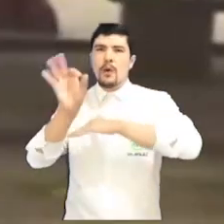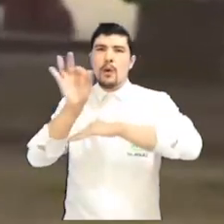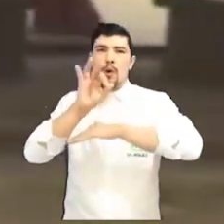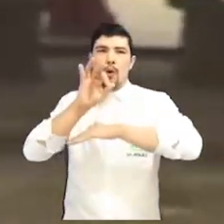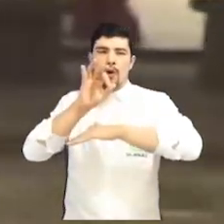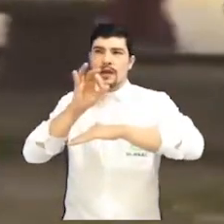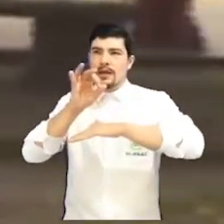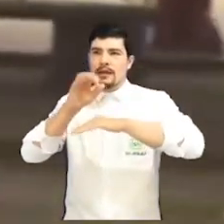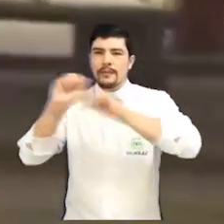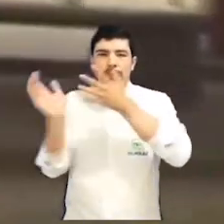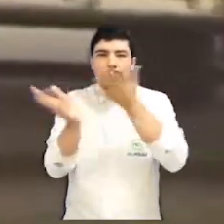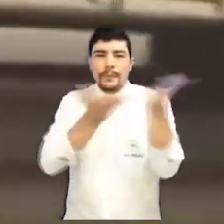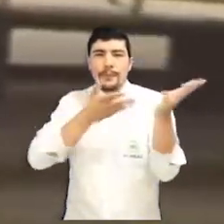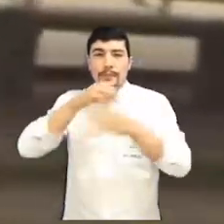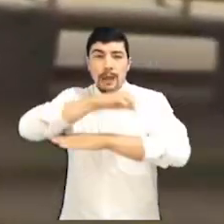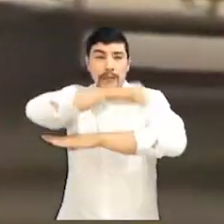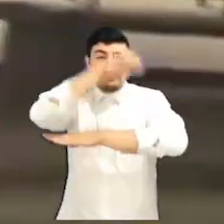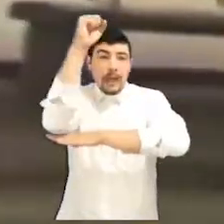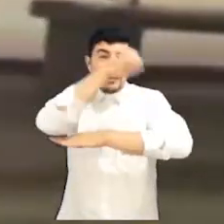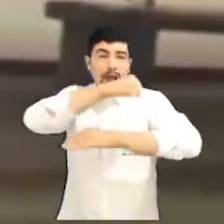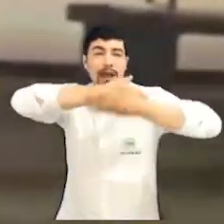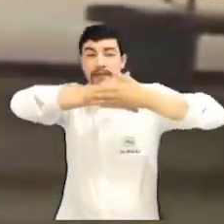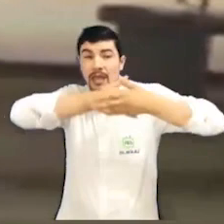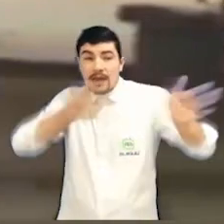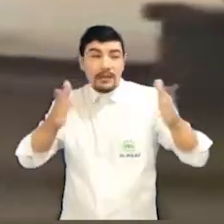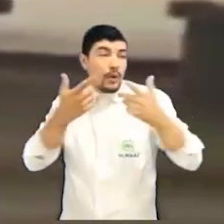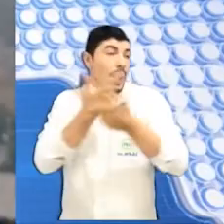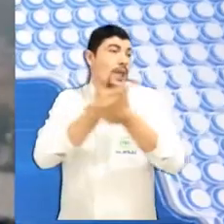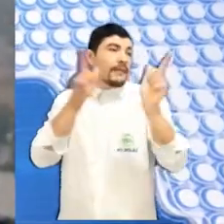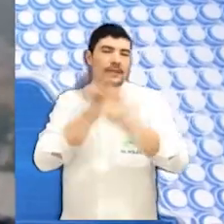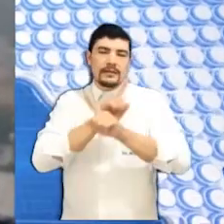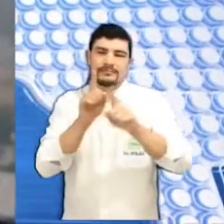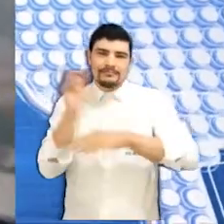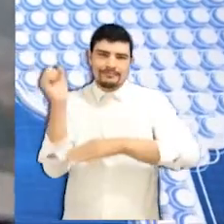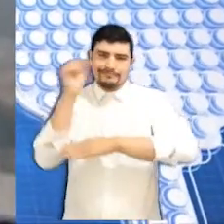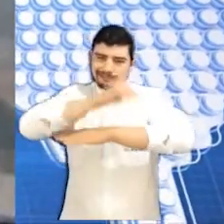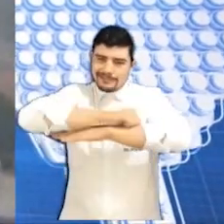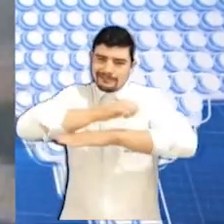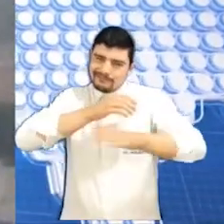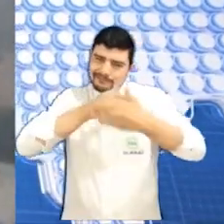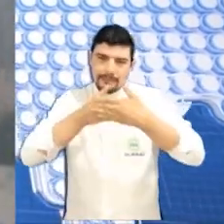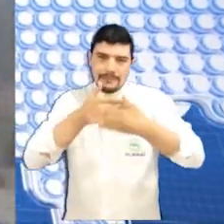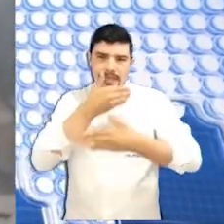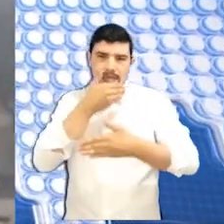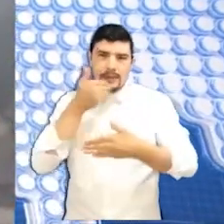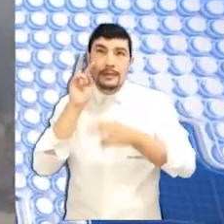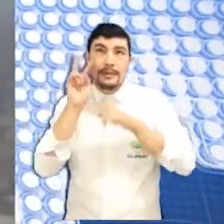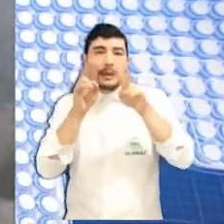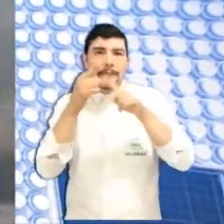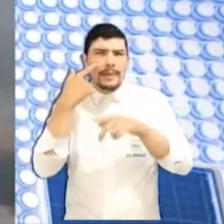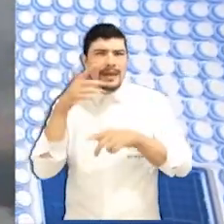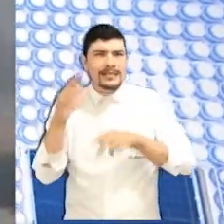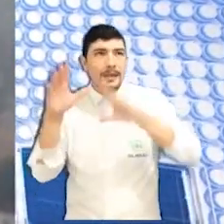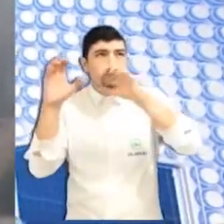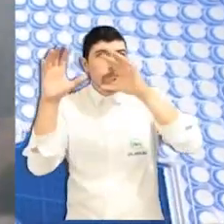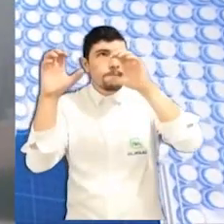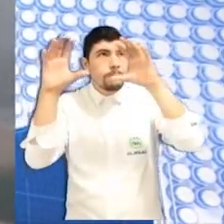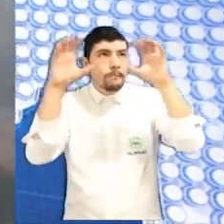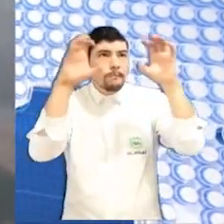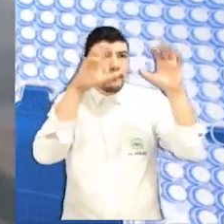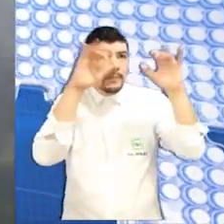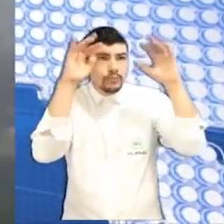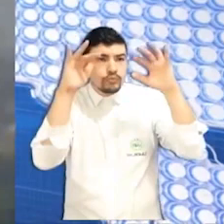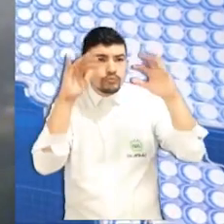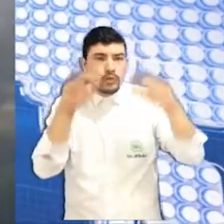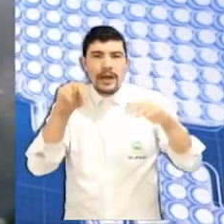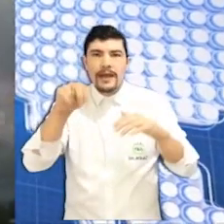partículas contaminantes que atacan la salud de las personas. Y mire que no se puede ver a 100 metros. No sé qué será eso, la contaminación, no